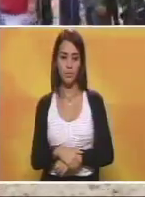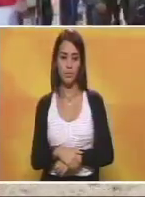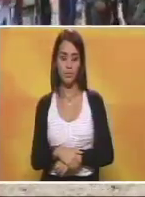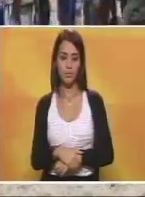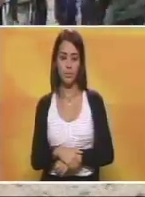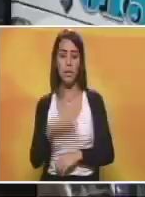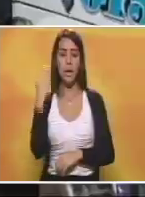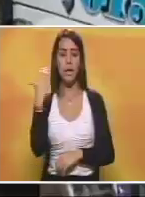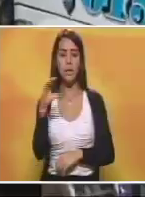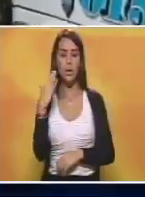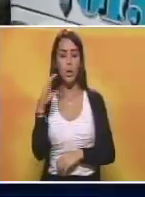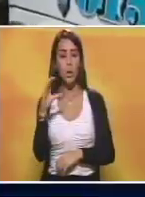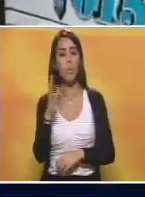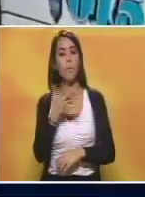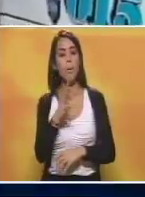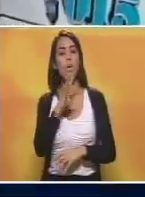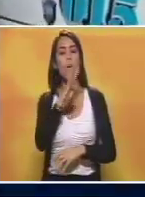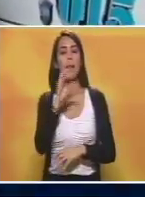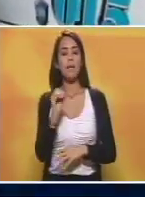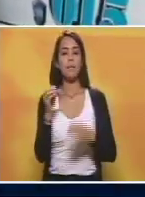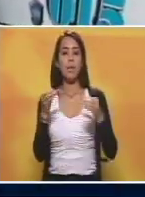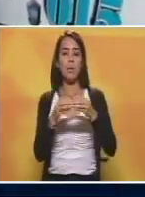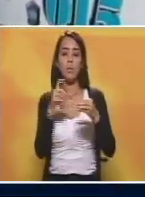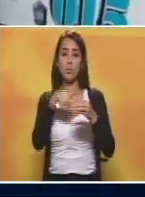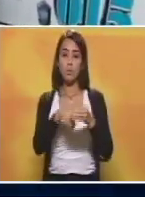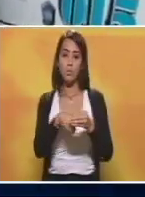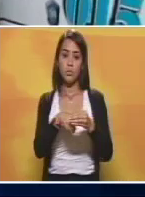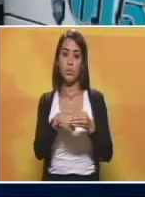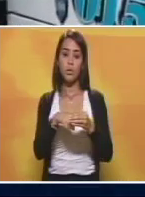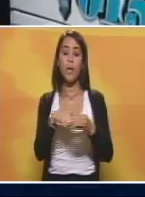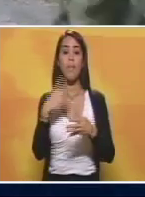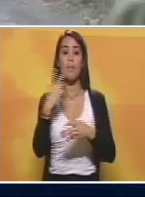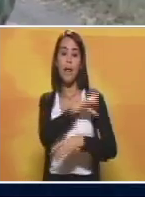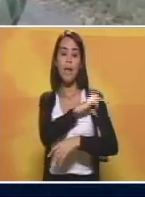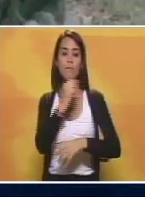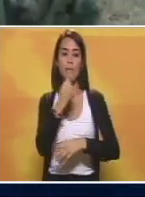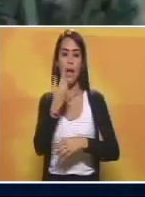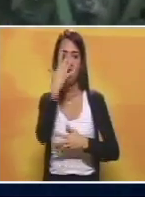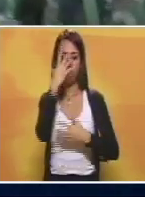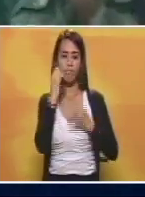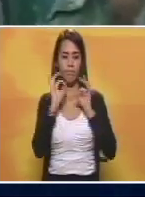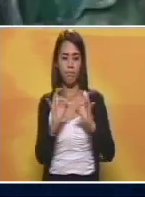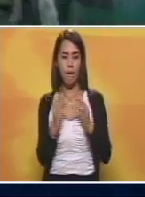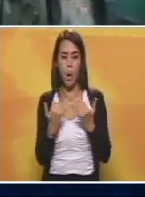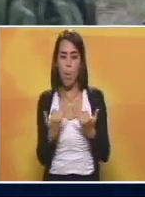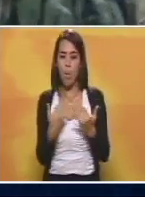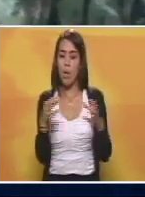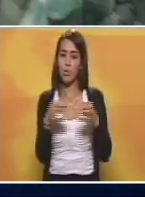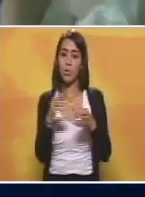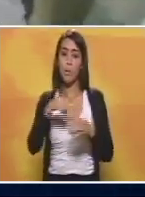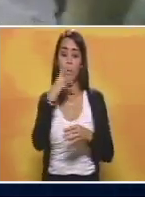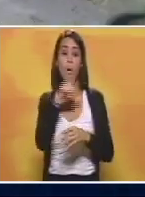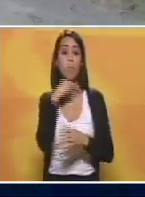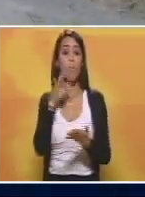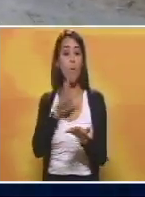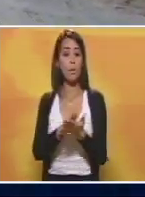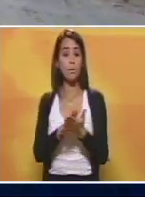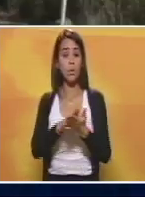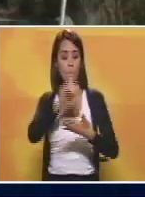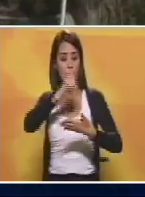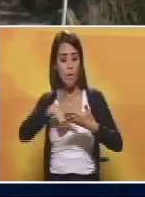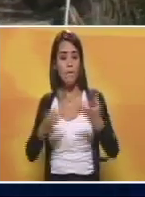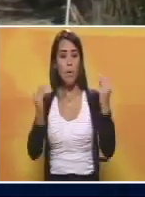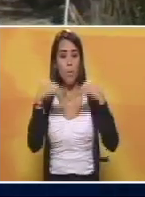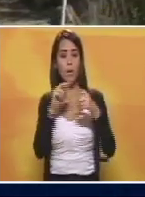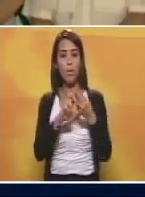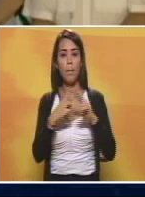en colombia al menos 40 integrantes de la ex guerrilla de la farc ahora convertida en partido político han sido asesinados tras la firma del acuerdo